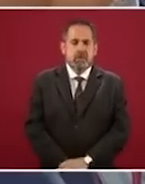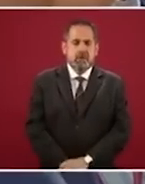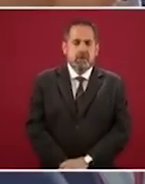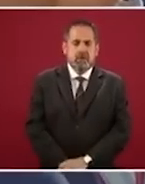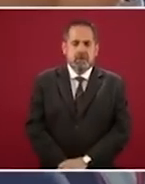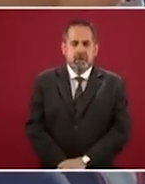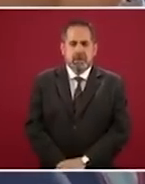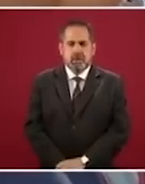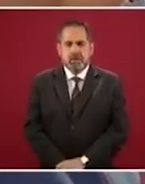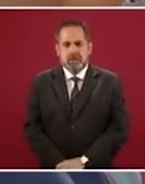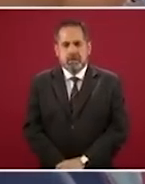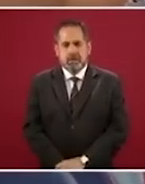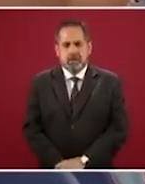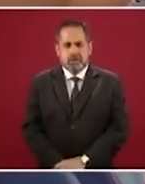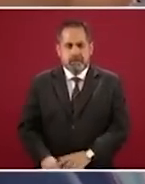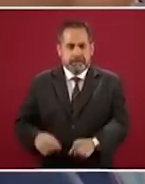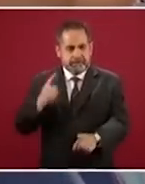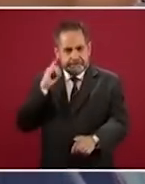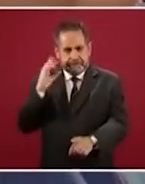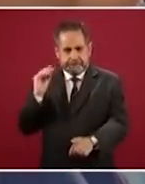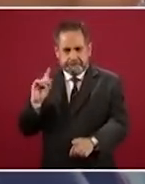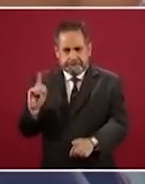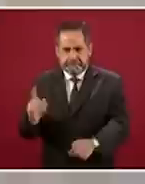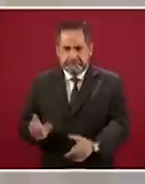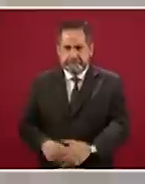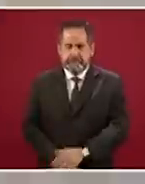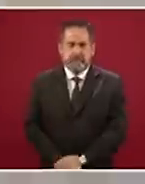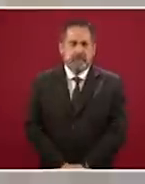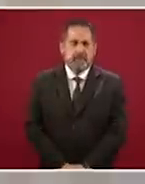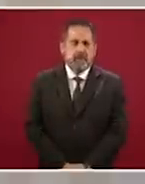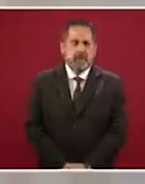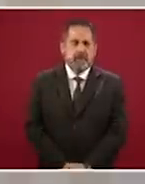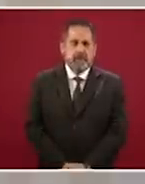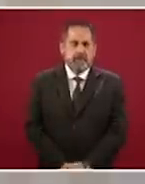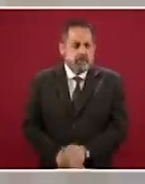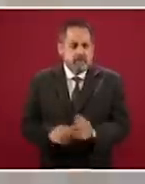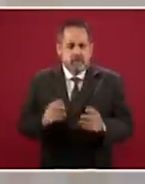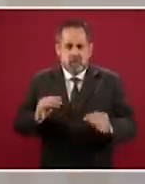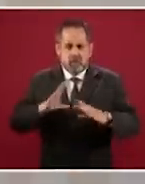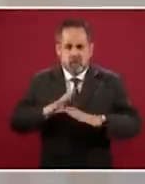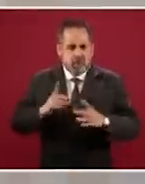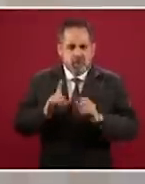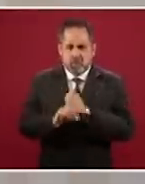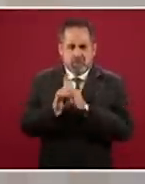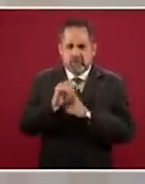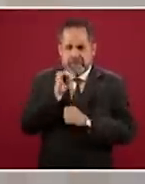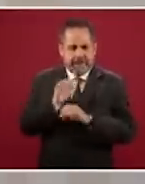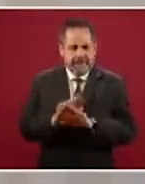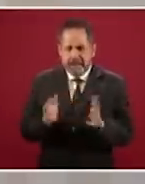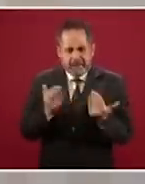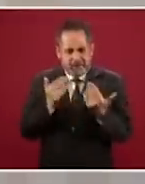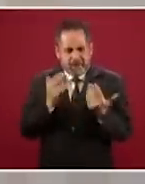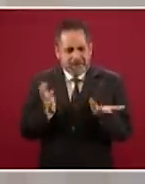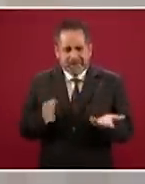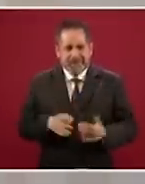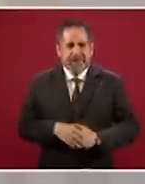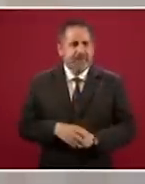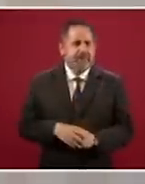esta petición? Sí, desde luego. Y no hay ningún problema. O sea,